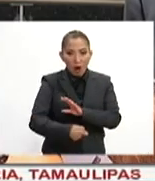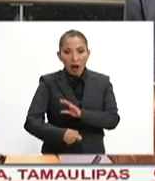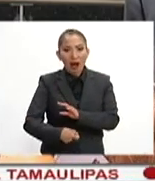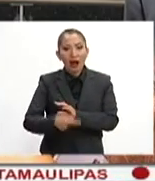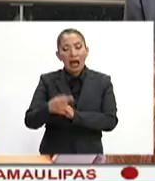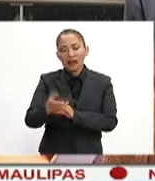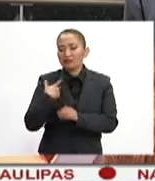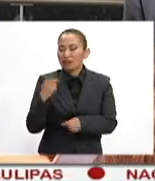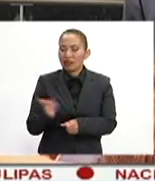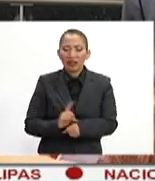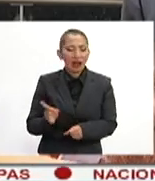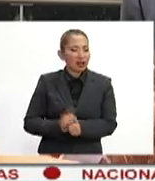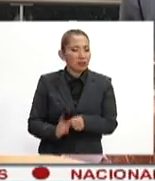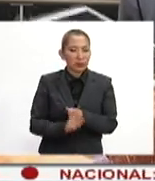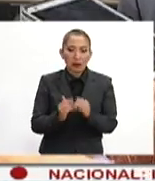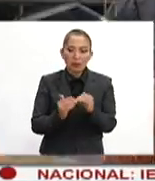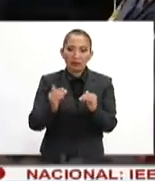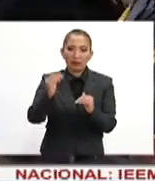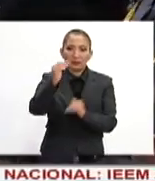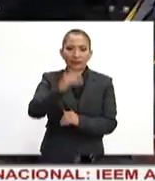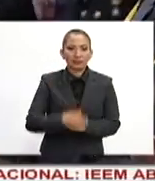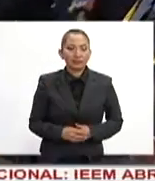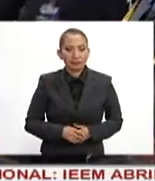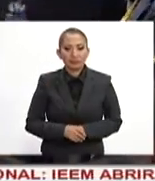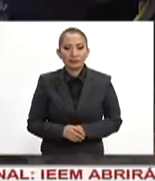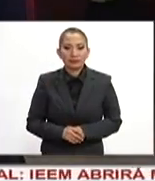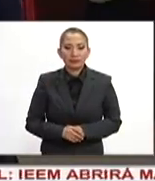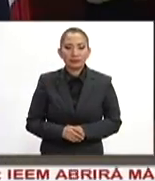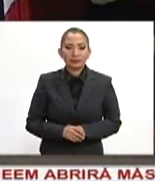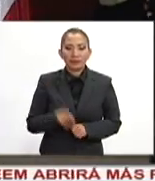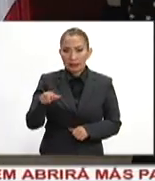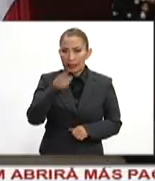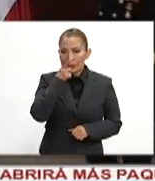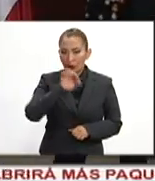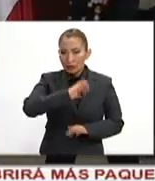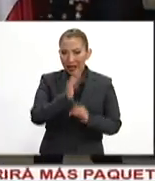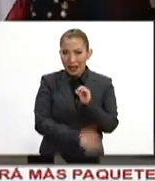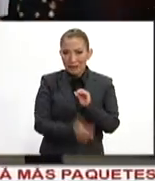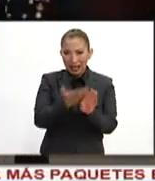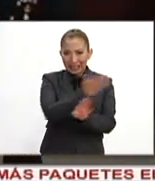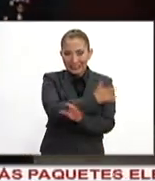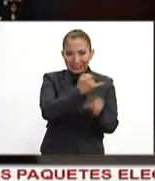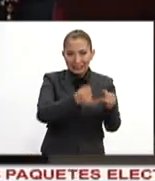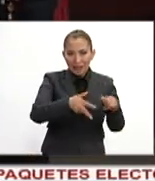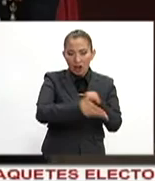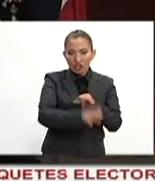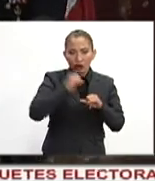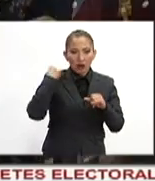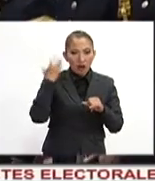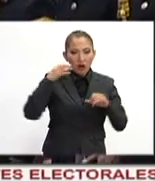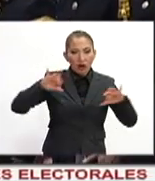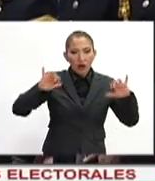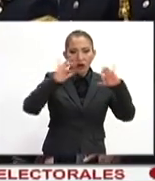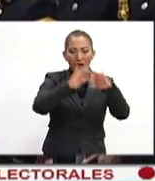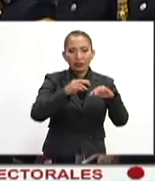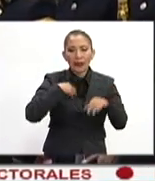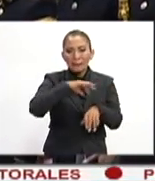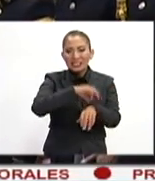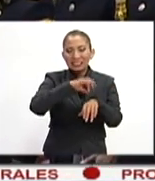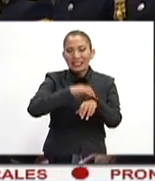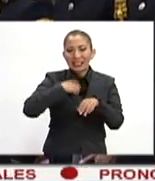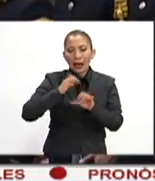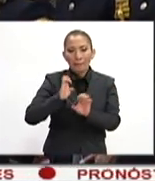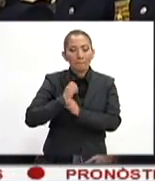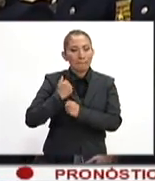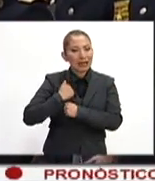que es de todos los días y algo que ha aumentado. Esto lo dijo al término de la inauguración del Congreso Internacional de Medicina Militar, que